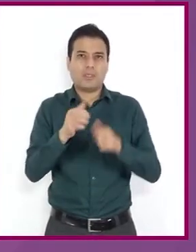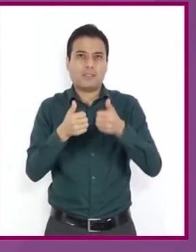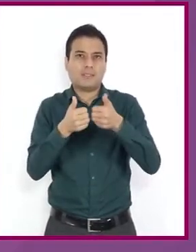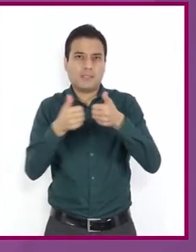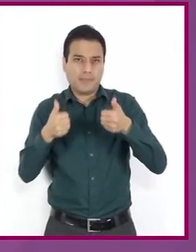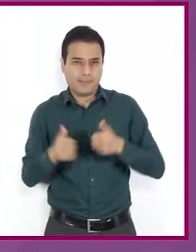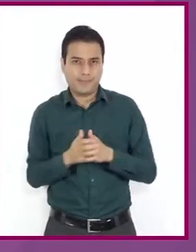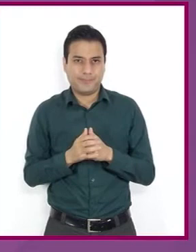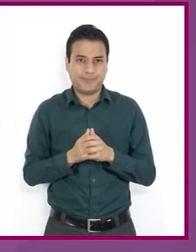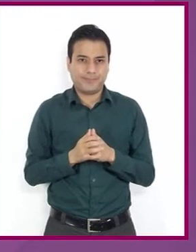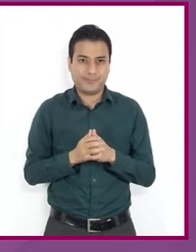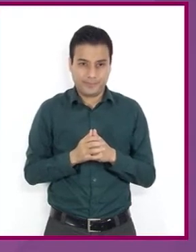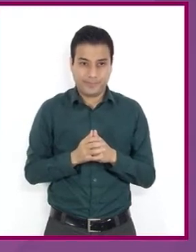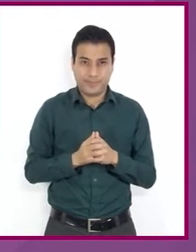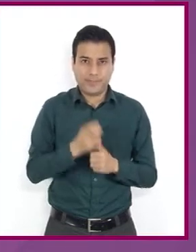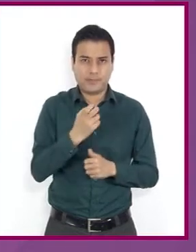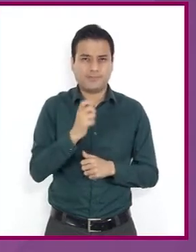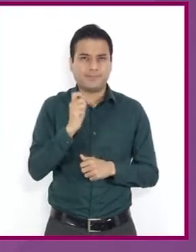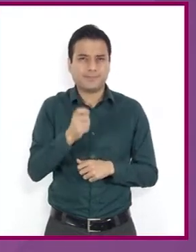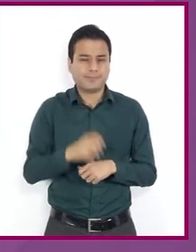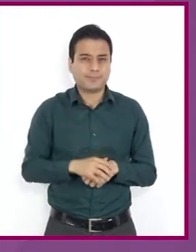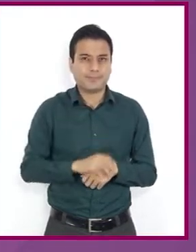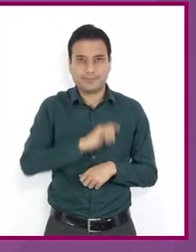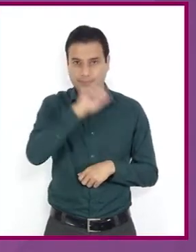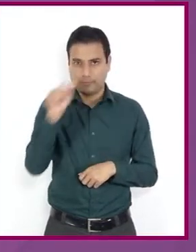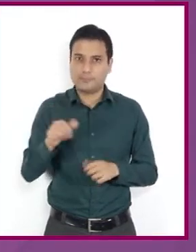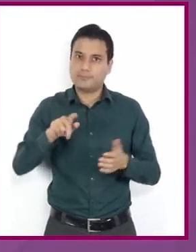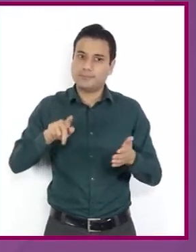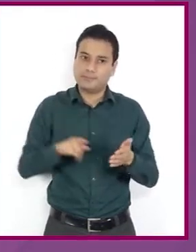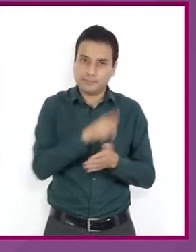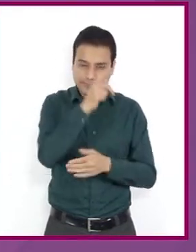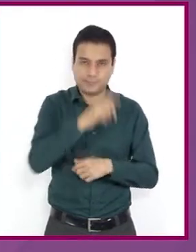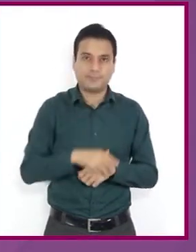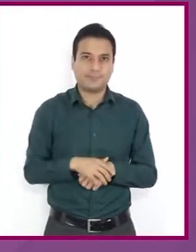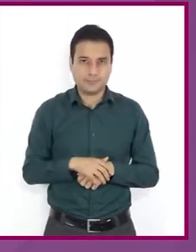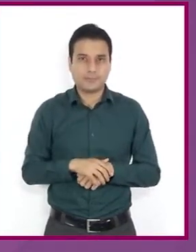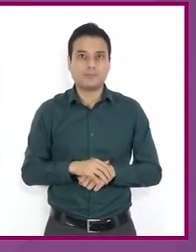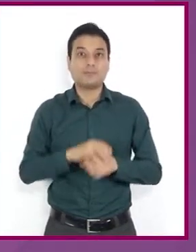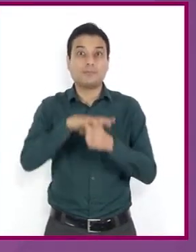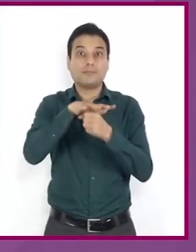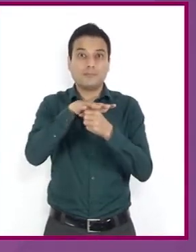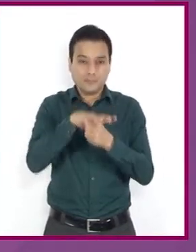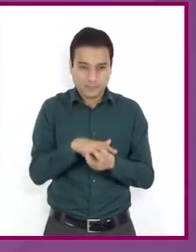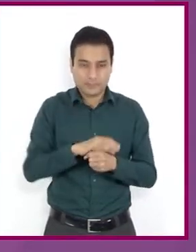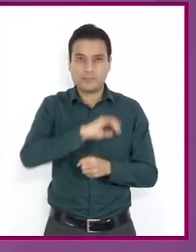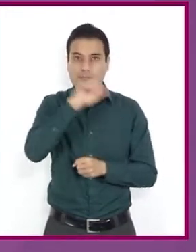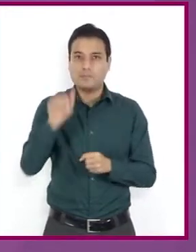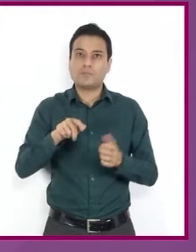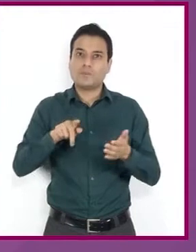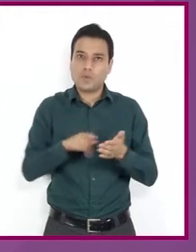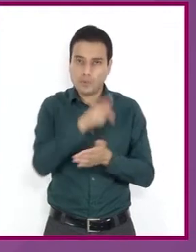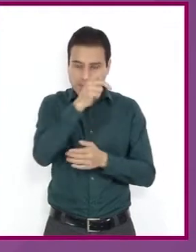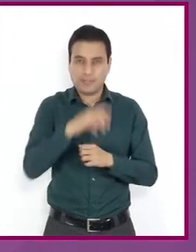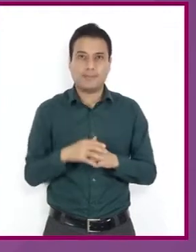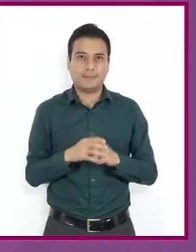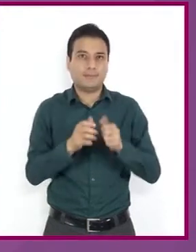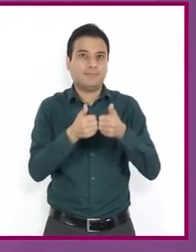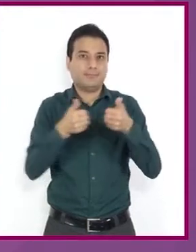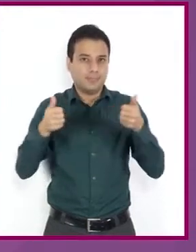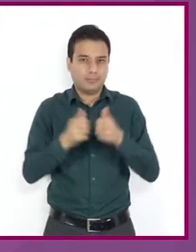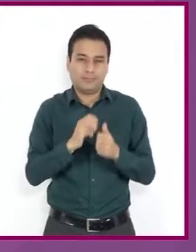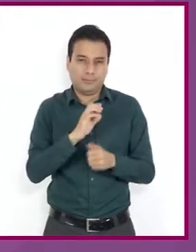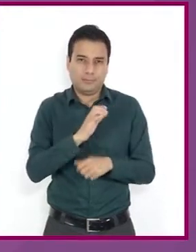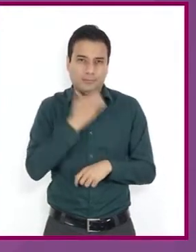nueva compresión implica a su vez una nueva expansión, por lo que la perturbación original se propaga a lo largo, alejándose de